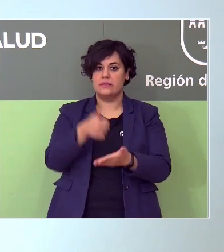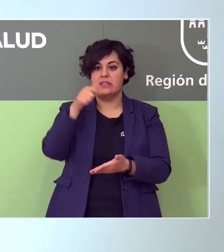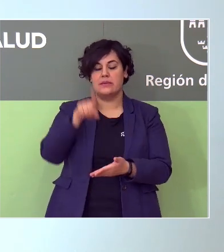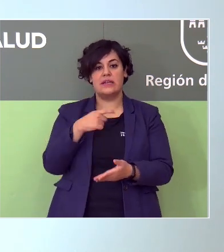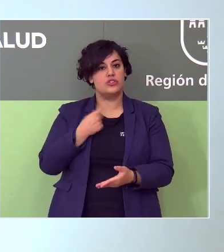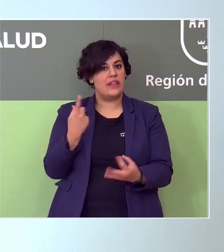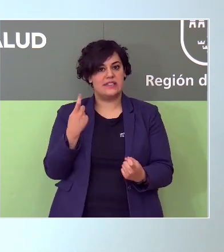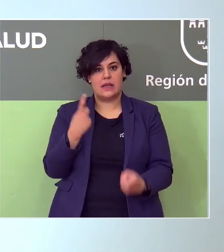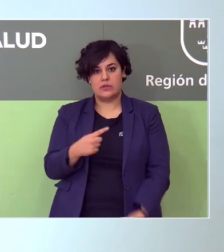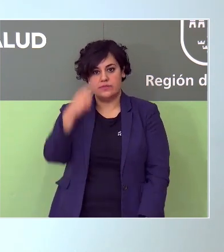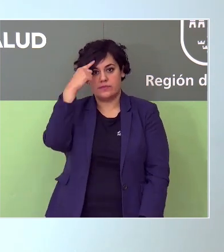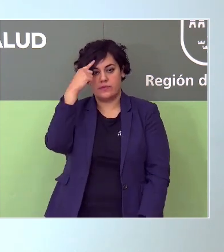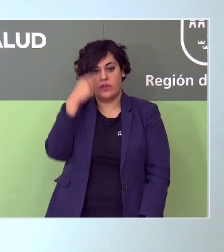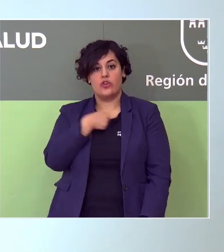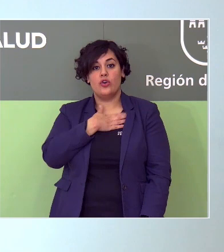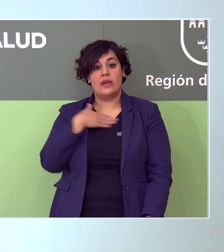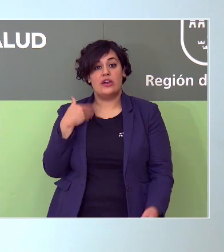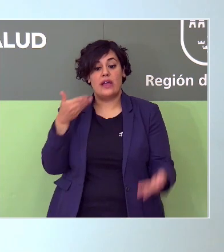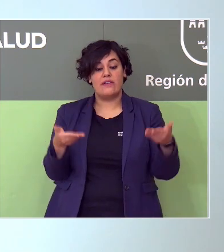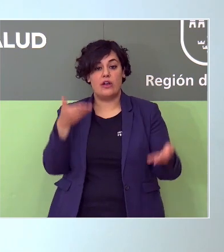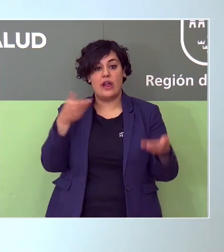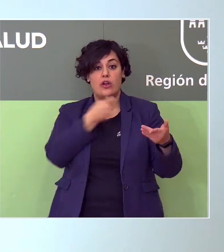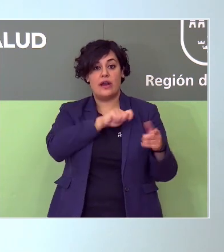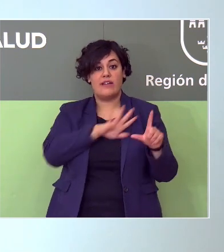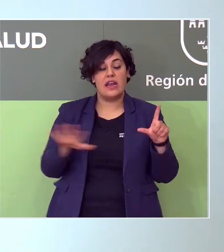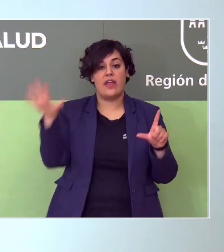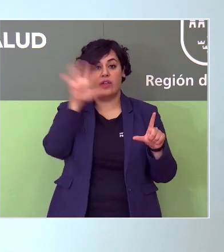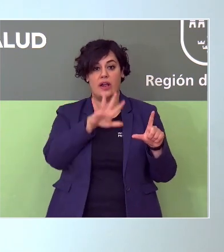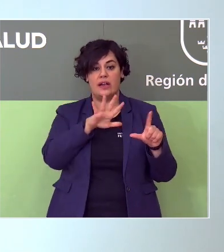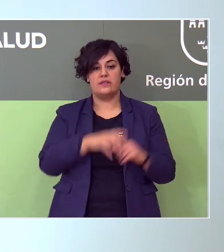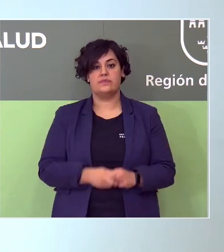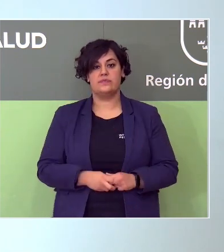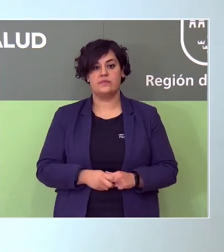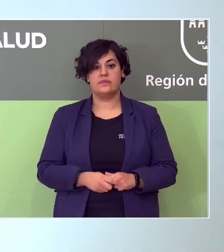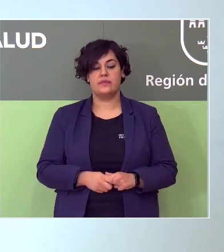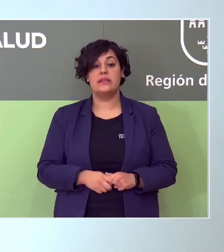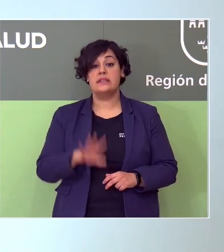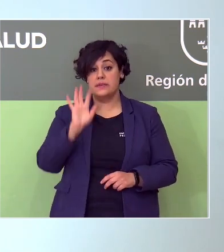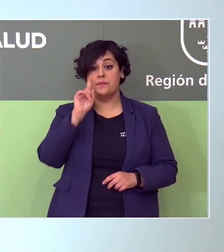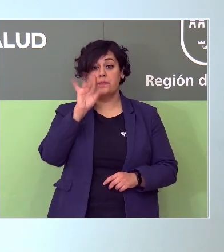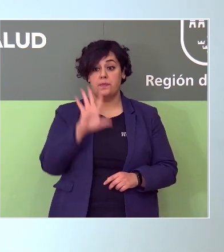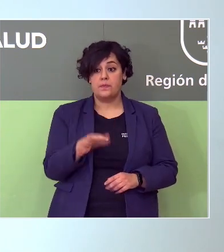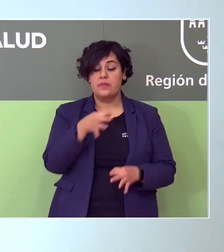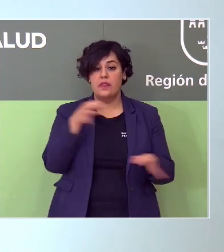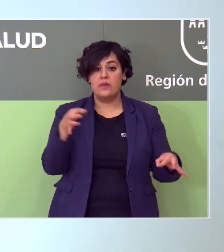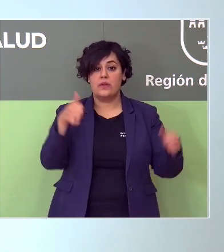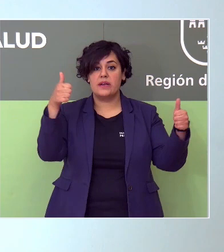cuenta. Con lo cual yo creo que esto hay que valorarlo, como digo, a nivel nacional. Sí parece más apropiado también empezar,